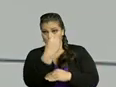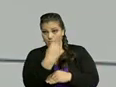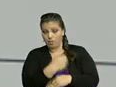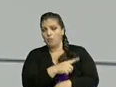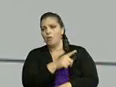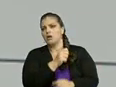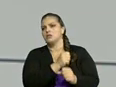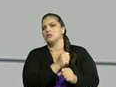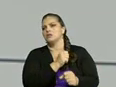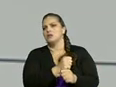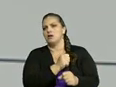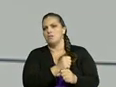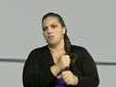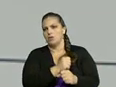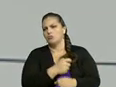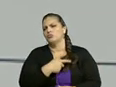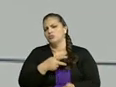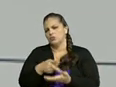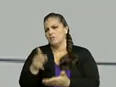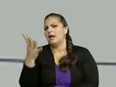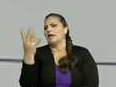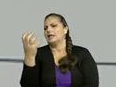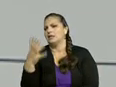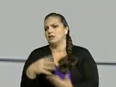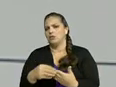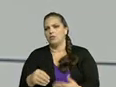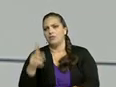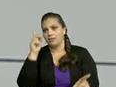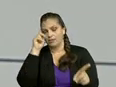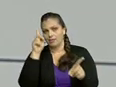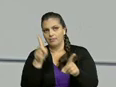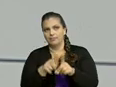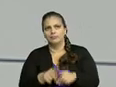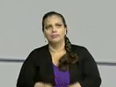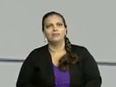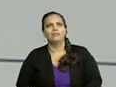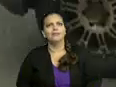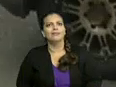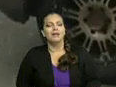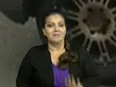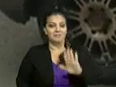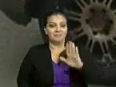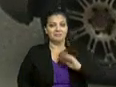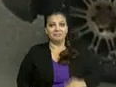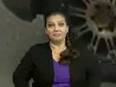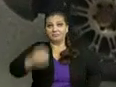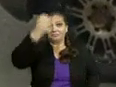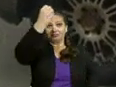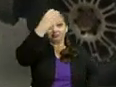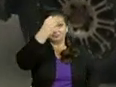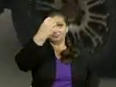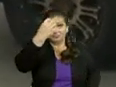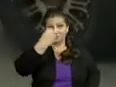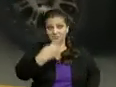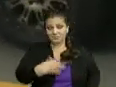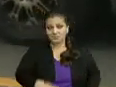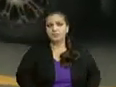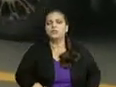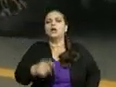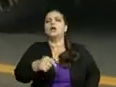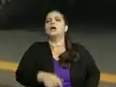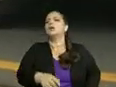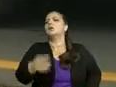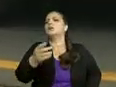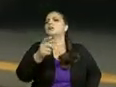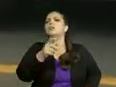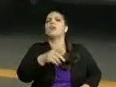11 de la noche durante casi todos los días de la semana. Aprovechando el espíritu caritativo que invade a